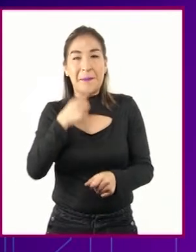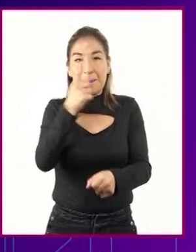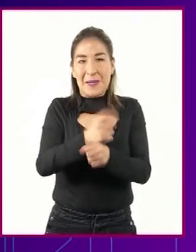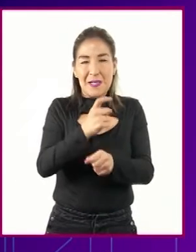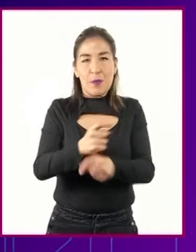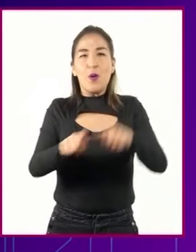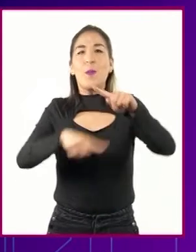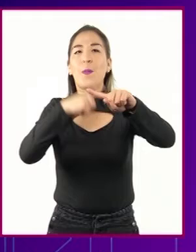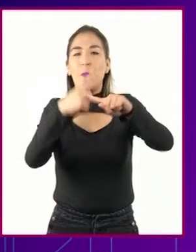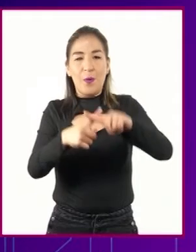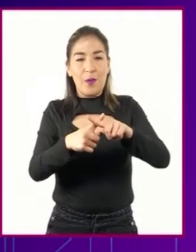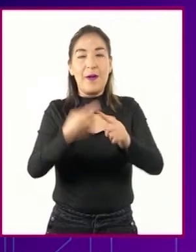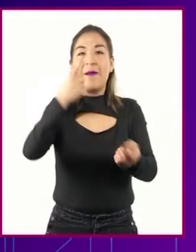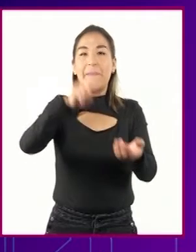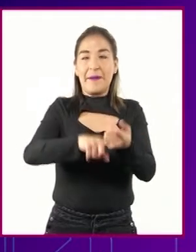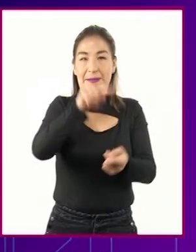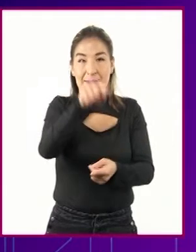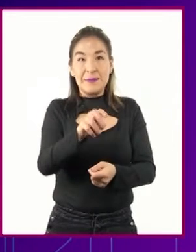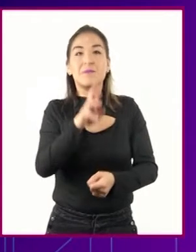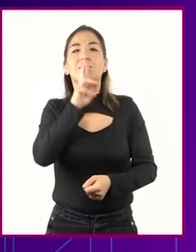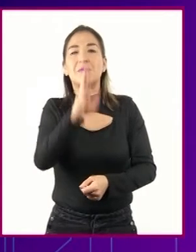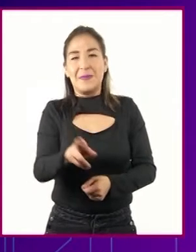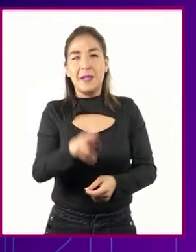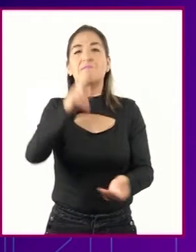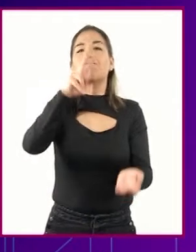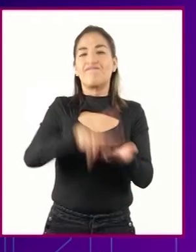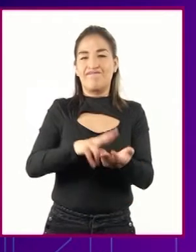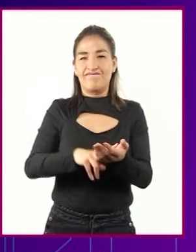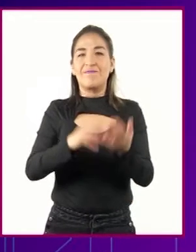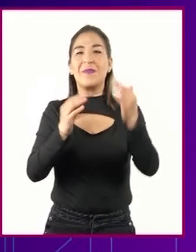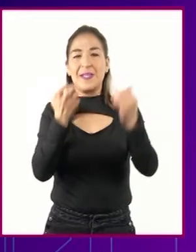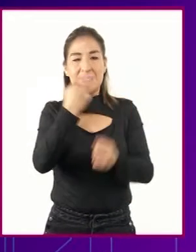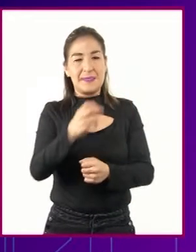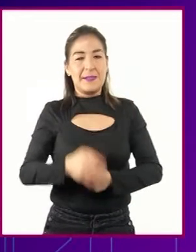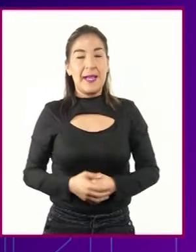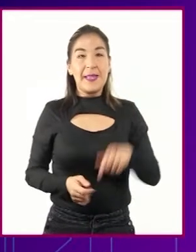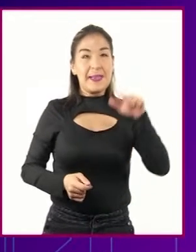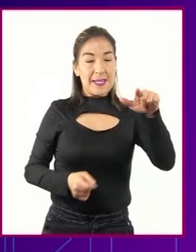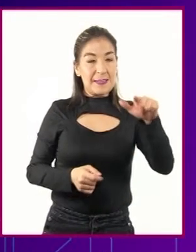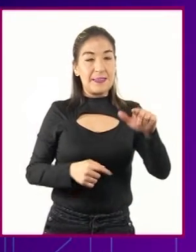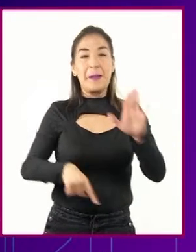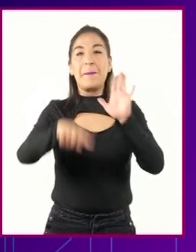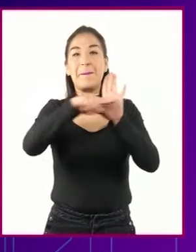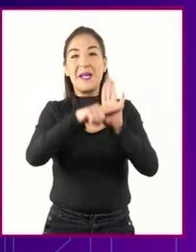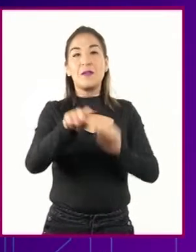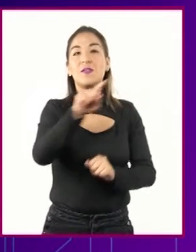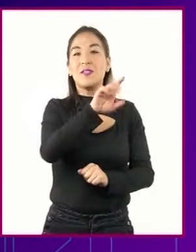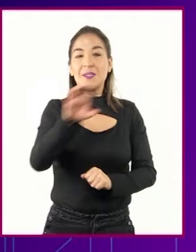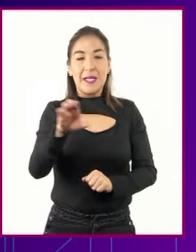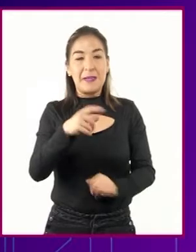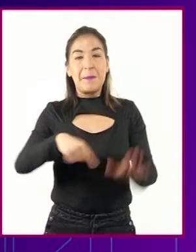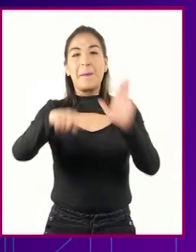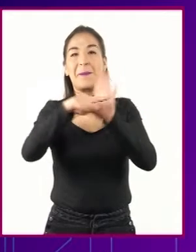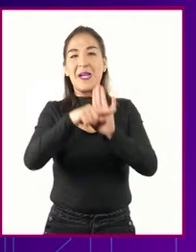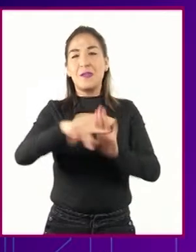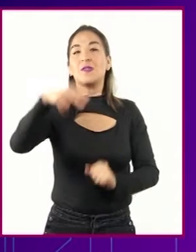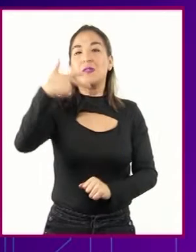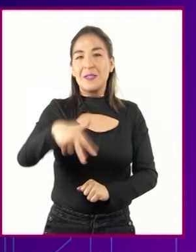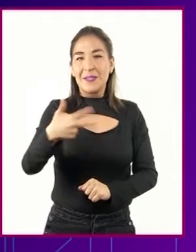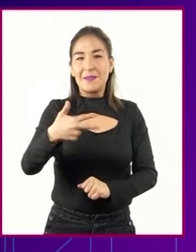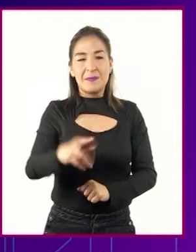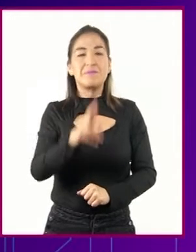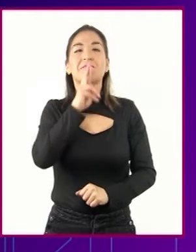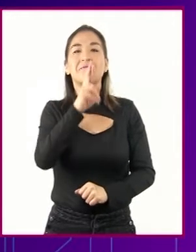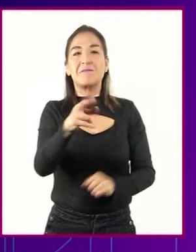multiplicación. Así se obtiene una operación equivalente. 17 menos 100 menos 13